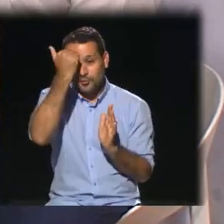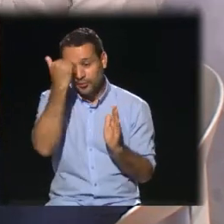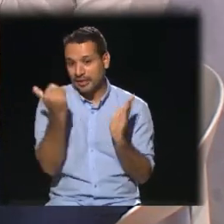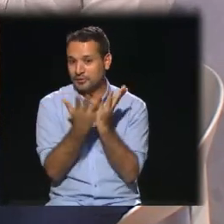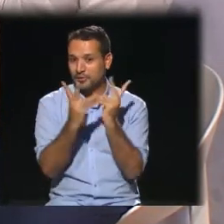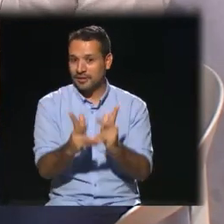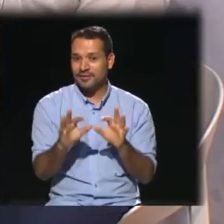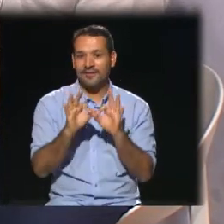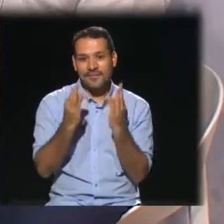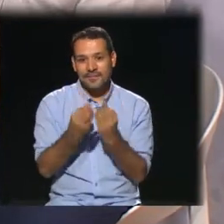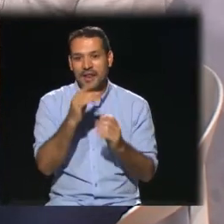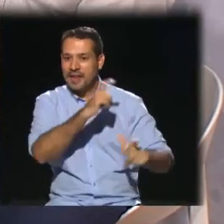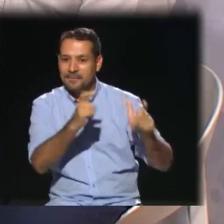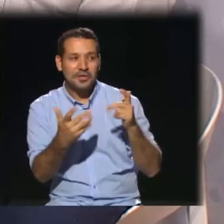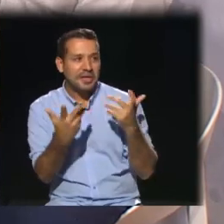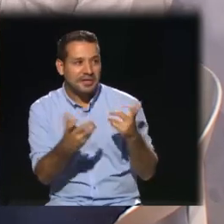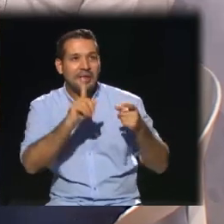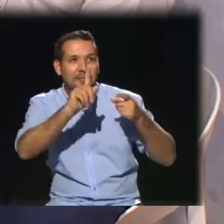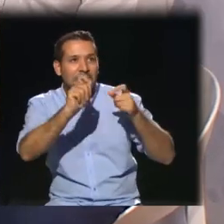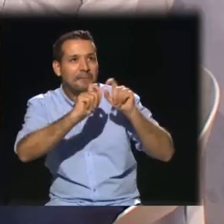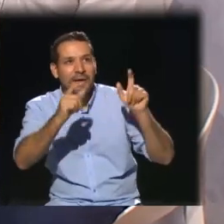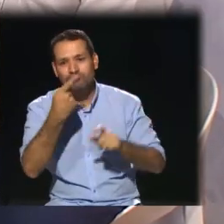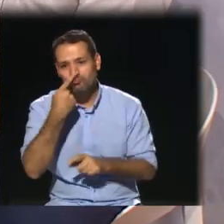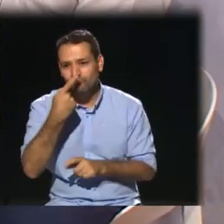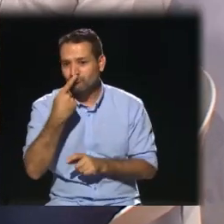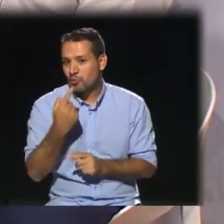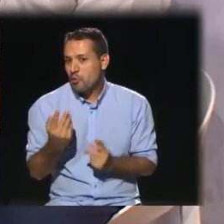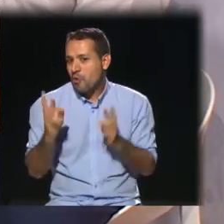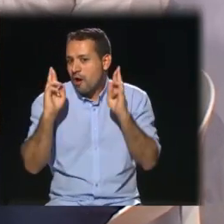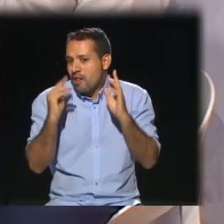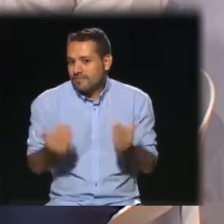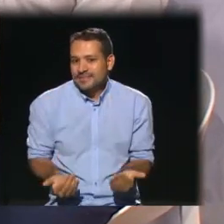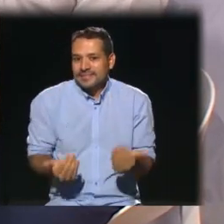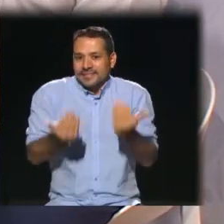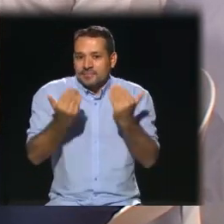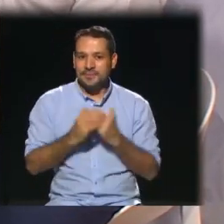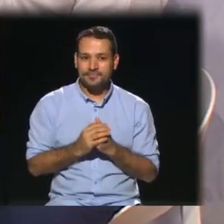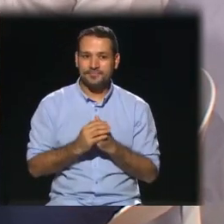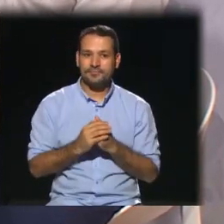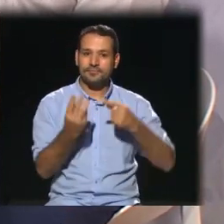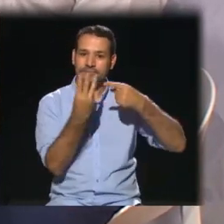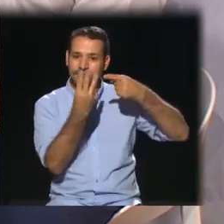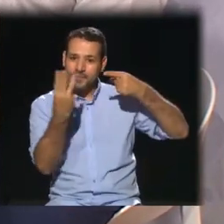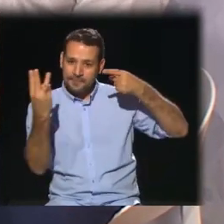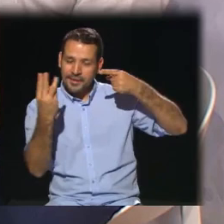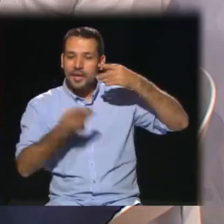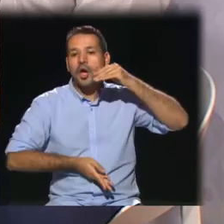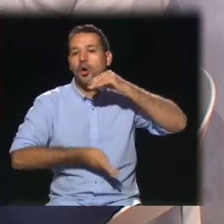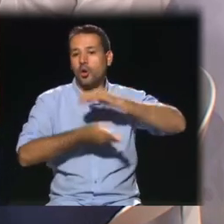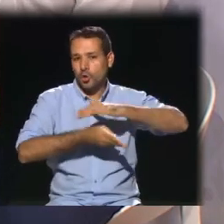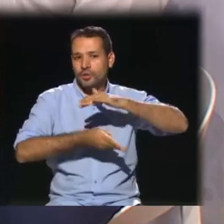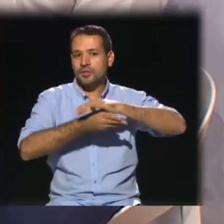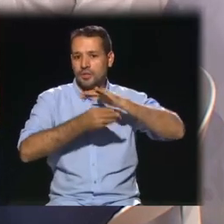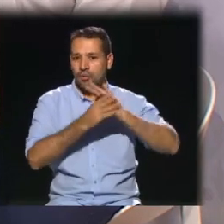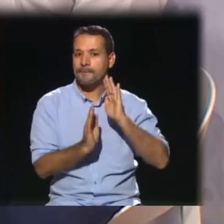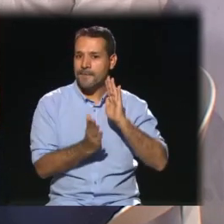a los estudiantes y a todas las personas que se quieran acercar a este tipo de recursos. Y bueno, que la idea, Pau, también es que esta página se vaya enriqueciendo. O sea, también